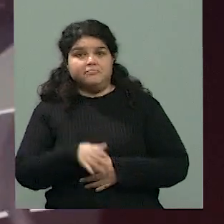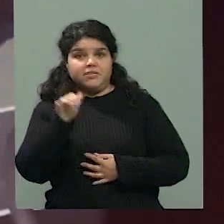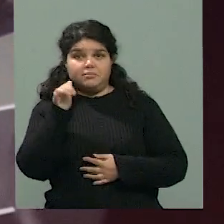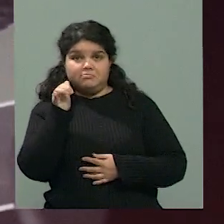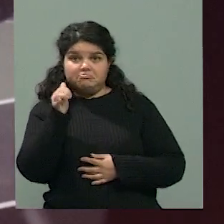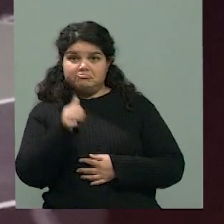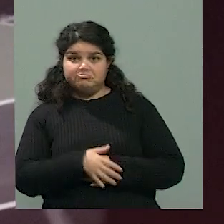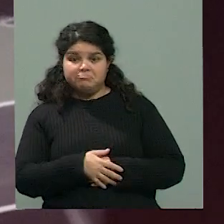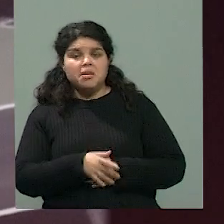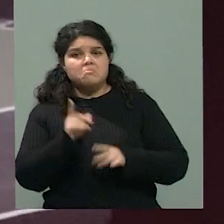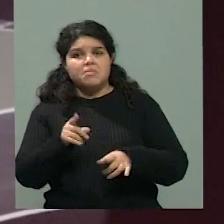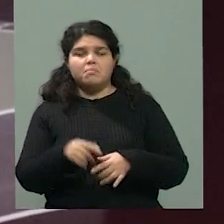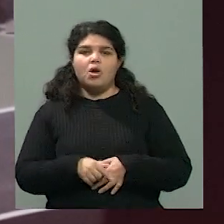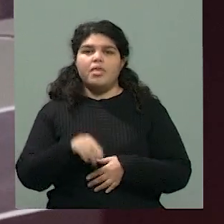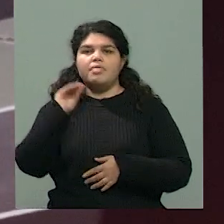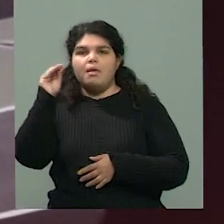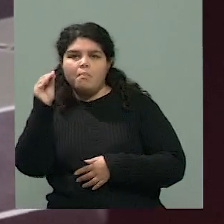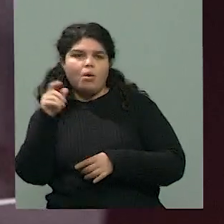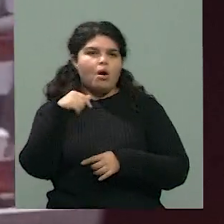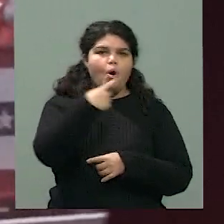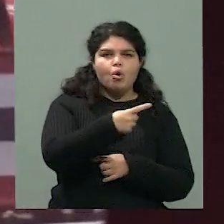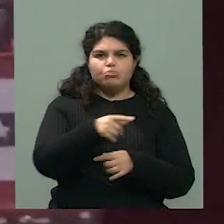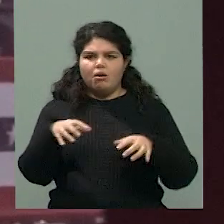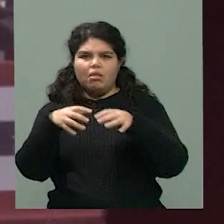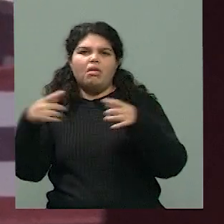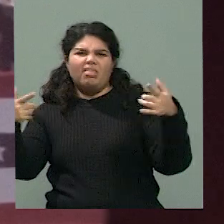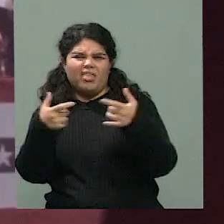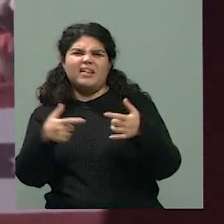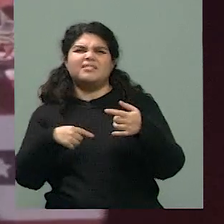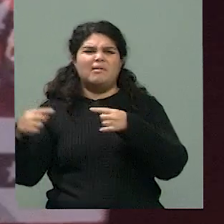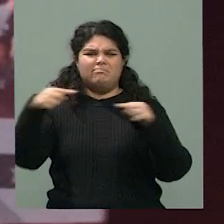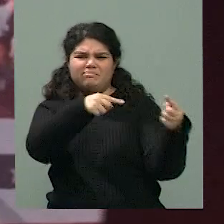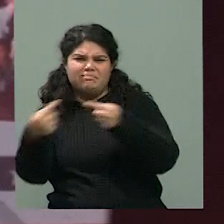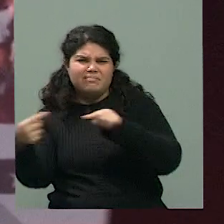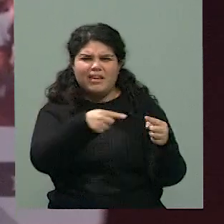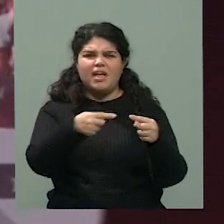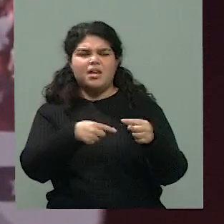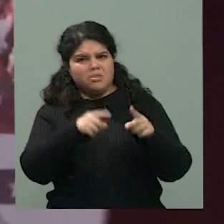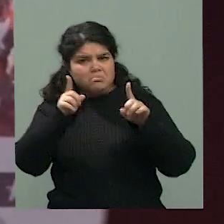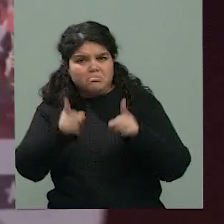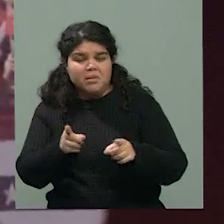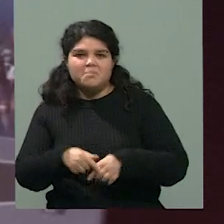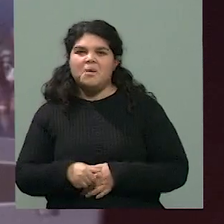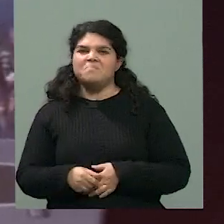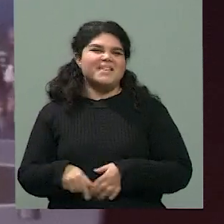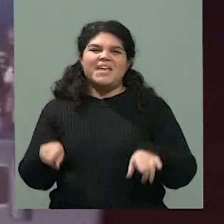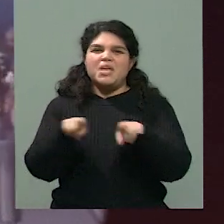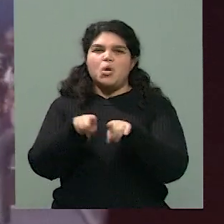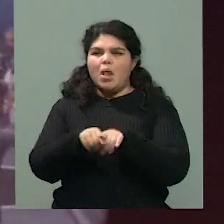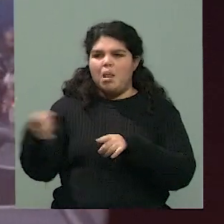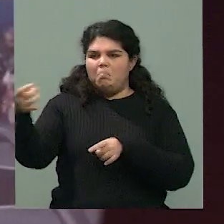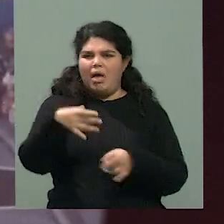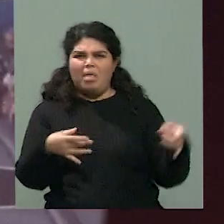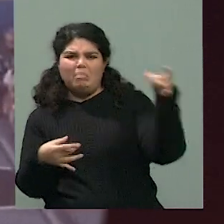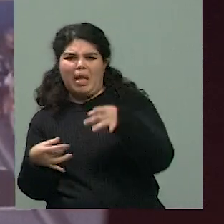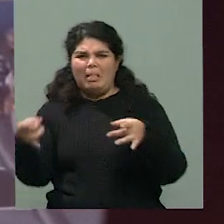tienen sus peleas encarnizadas, sus puestas en escena, como como dicen ahora los raperos, se tiran beef todo el tiempo,